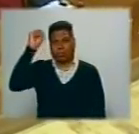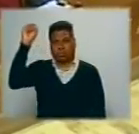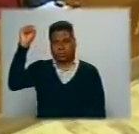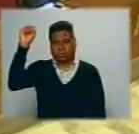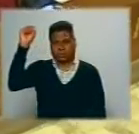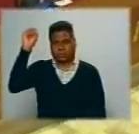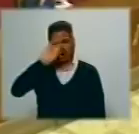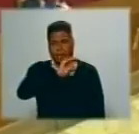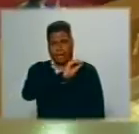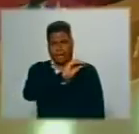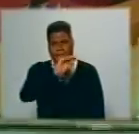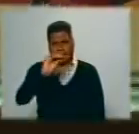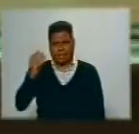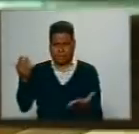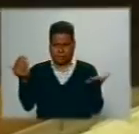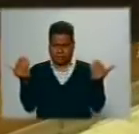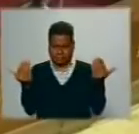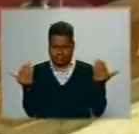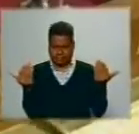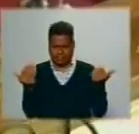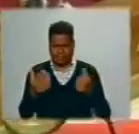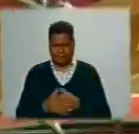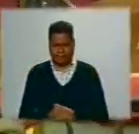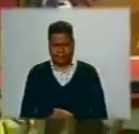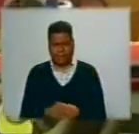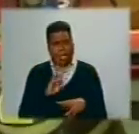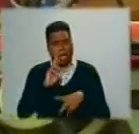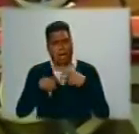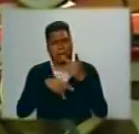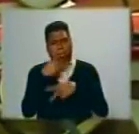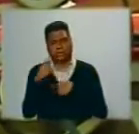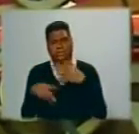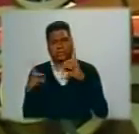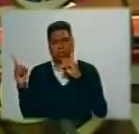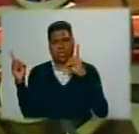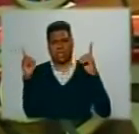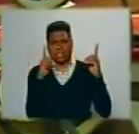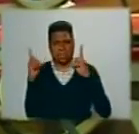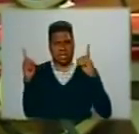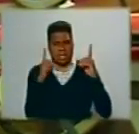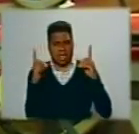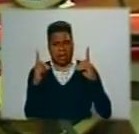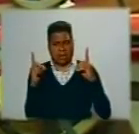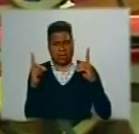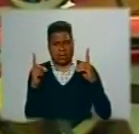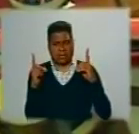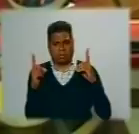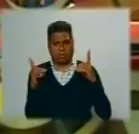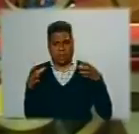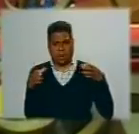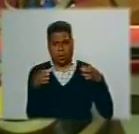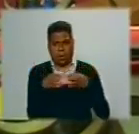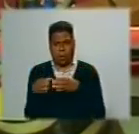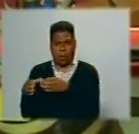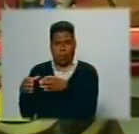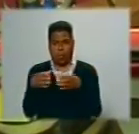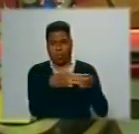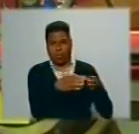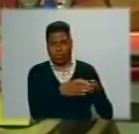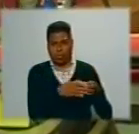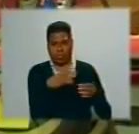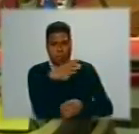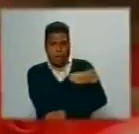había convocado a un proceso de diálogo a los sectores que dirigen a la